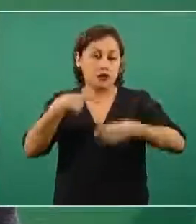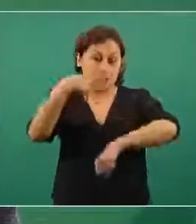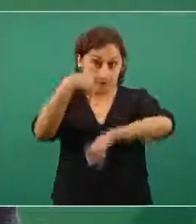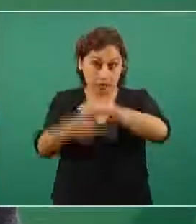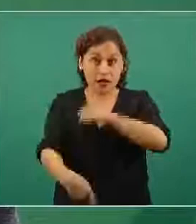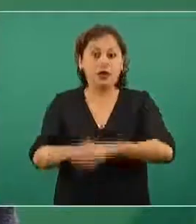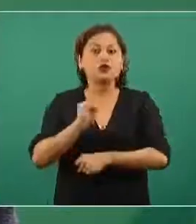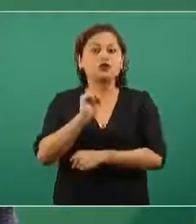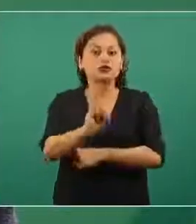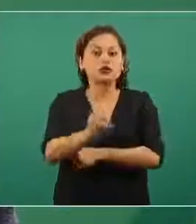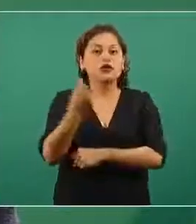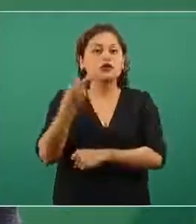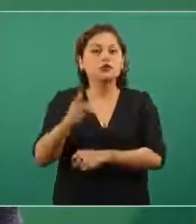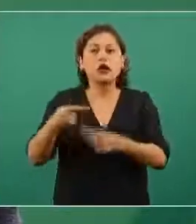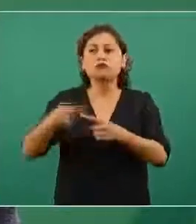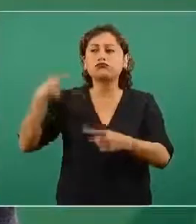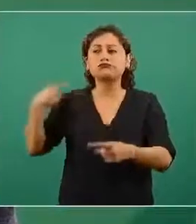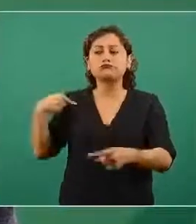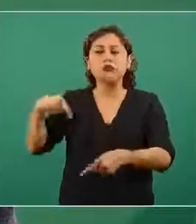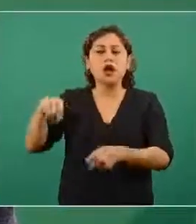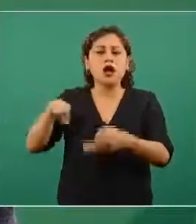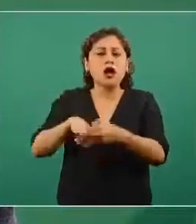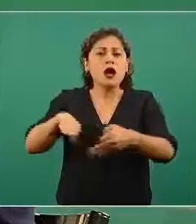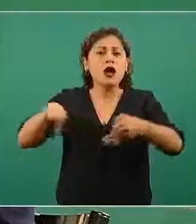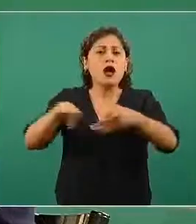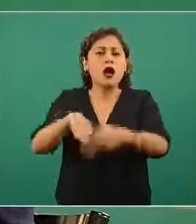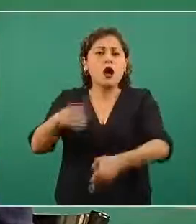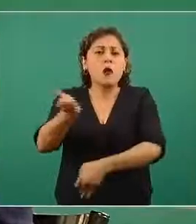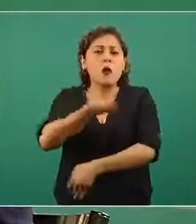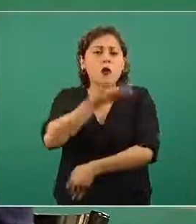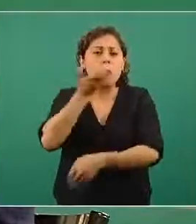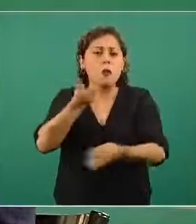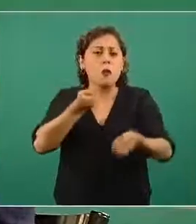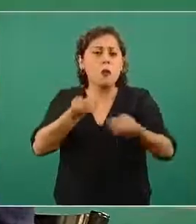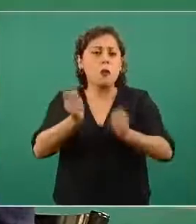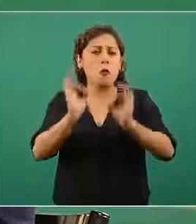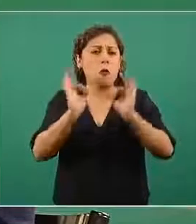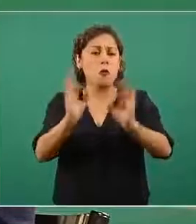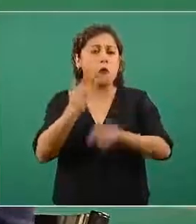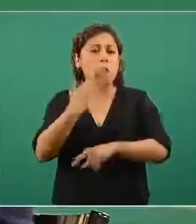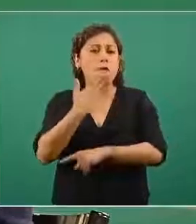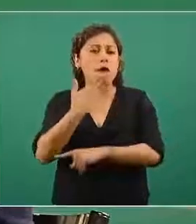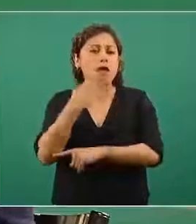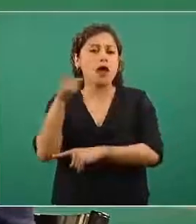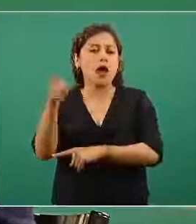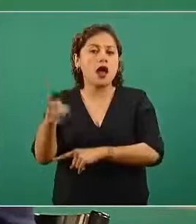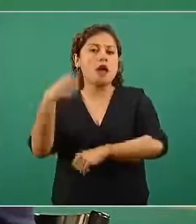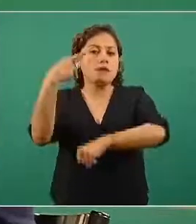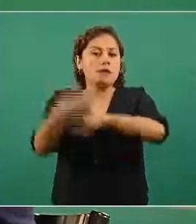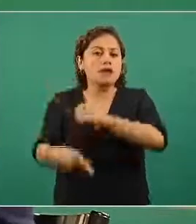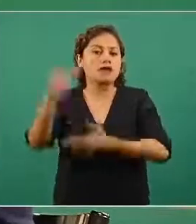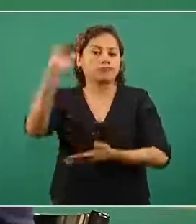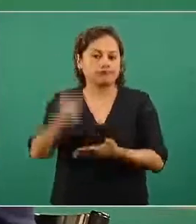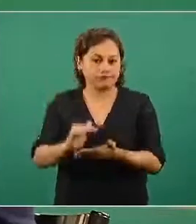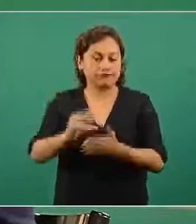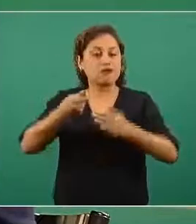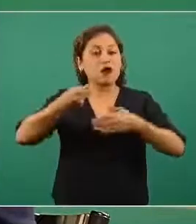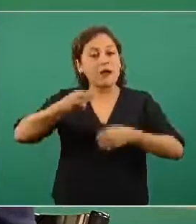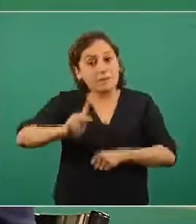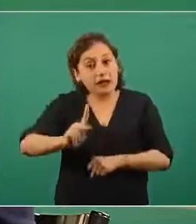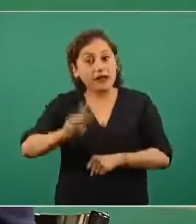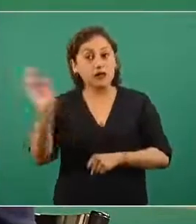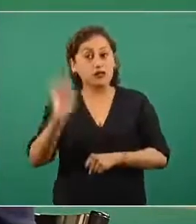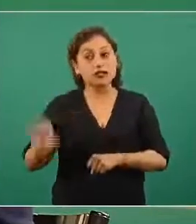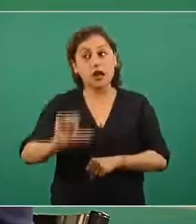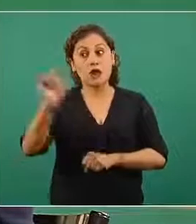controlado disminuye el riesgo para generar complicaciones. No así, efectivamente, la persona que pudiera estar en un descontrol de